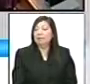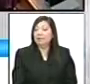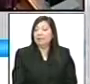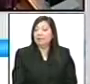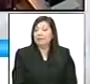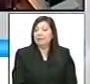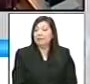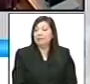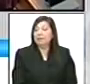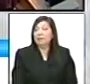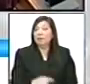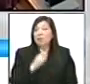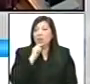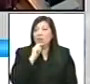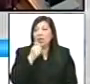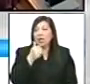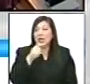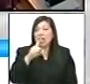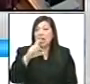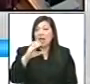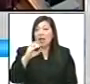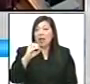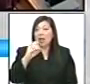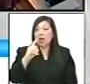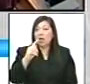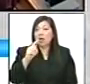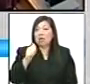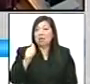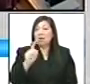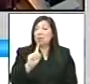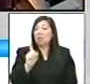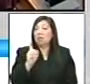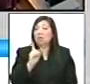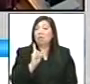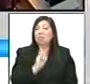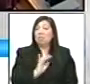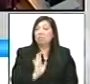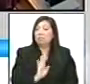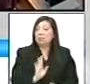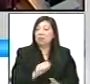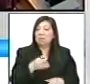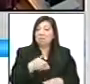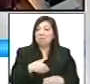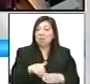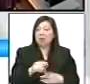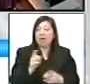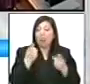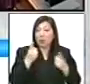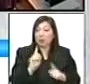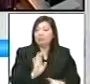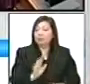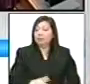Alcortazuero. En contra. Alcortazuero, no. Aramayo Gaona. Becerril Rodríguez.